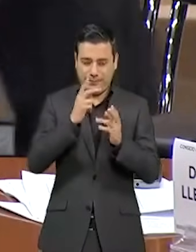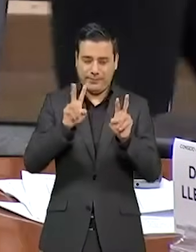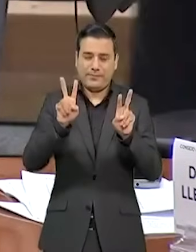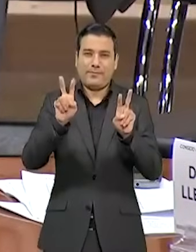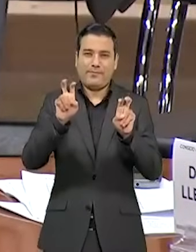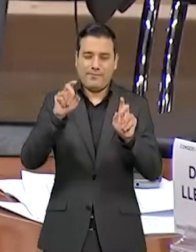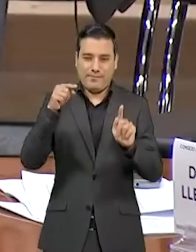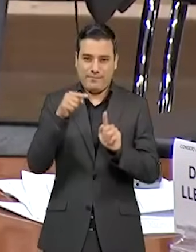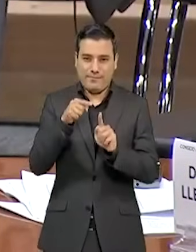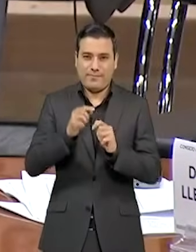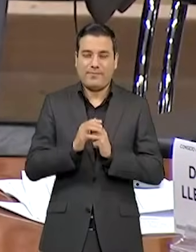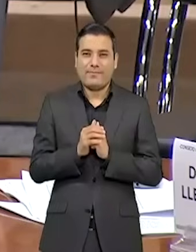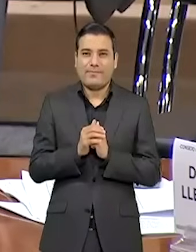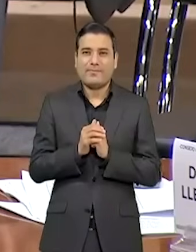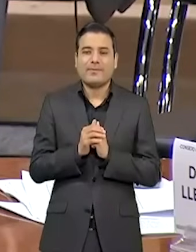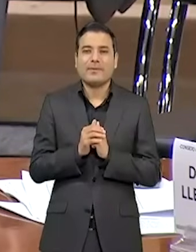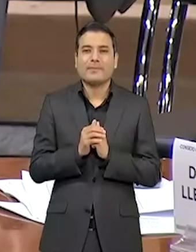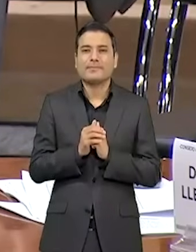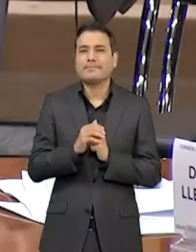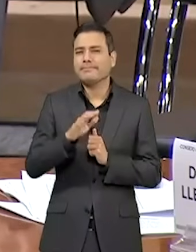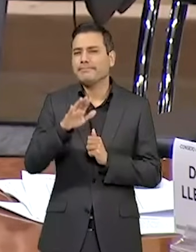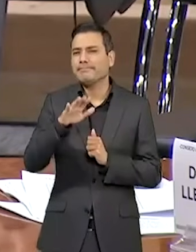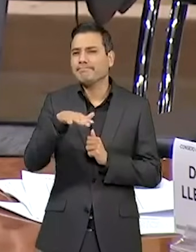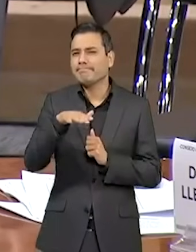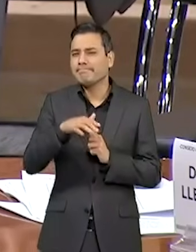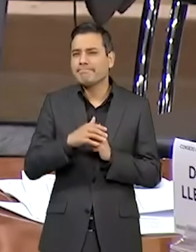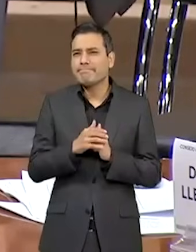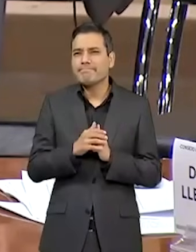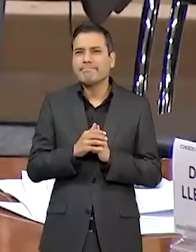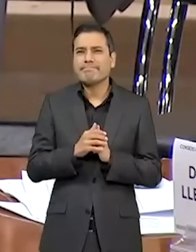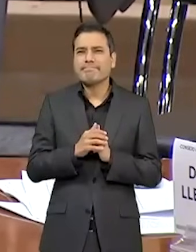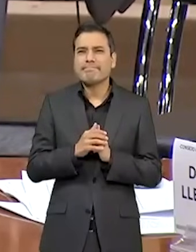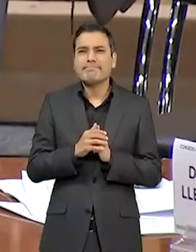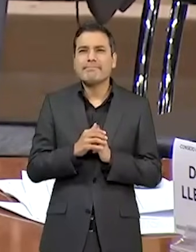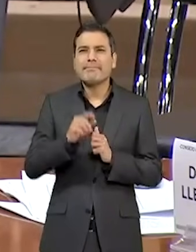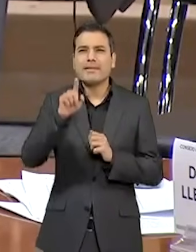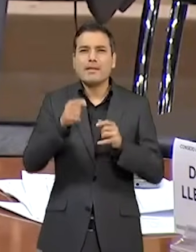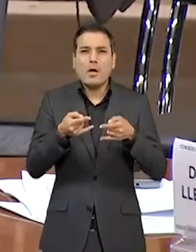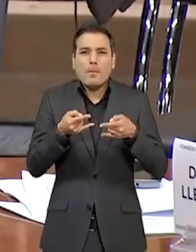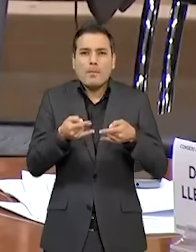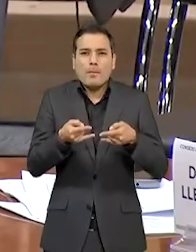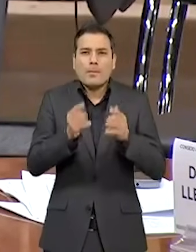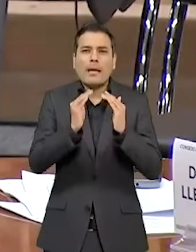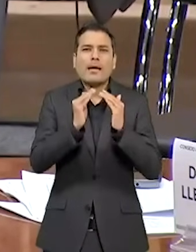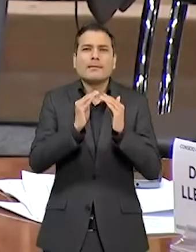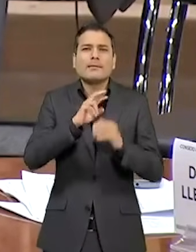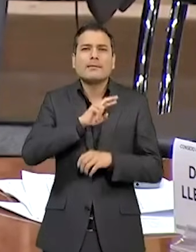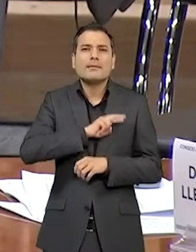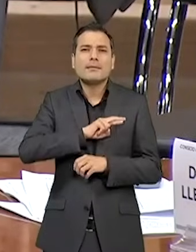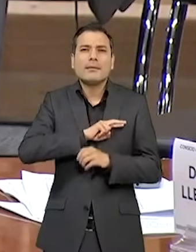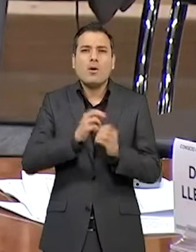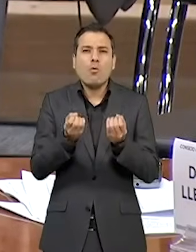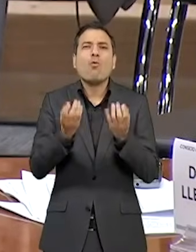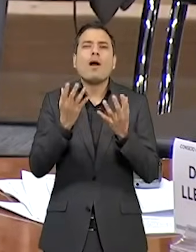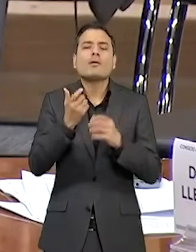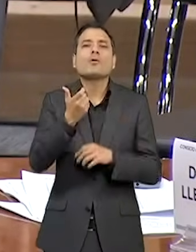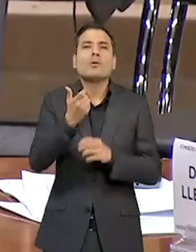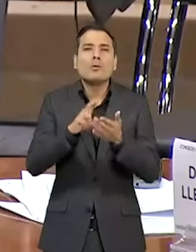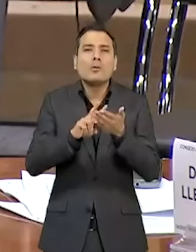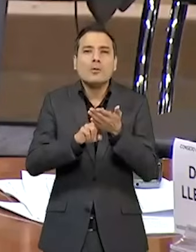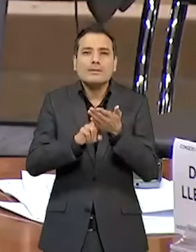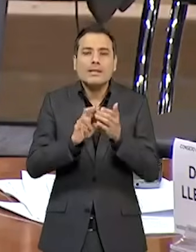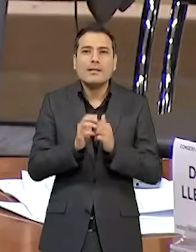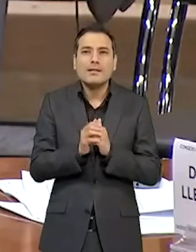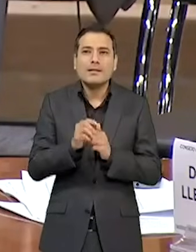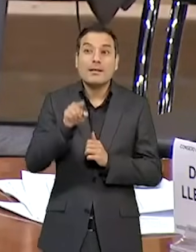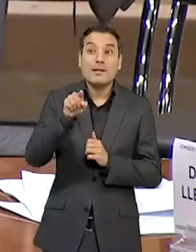¿cuánto costaría una renta? Y aparte que haga público cómo vive allá adentro. ¿Qué